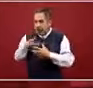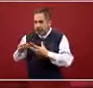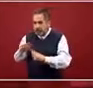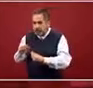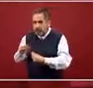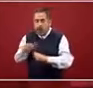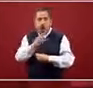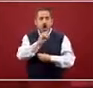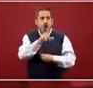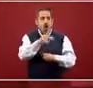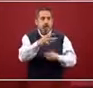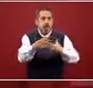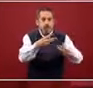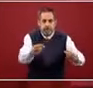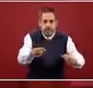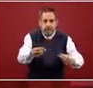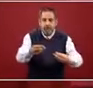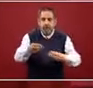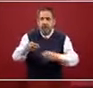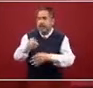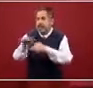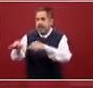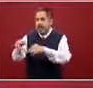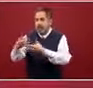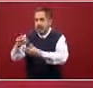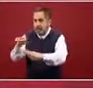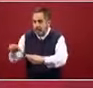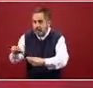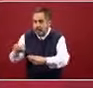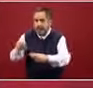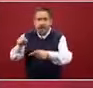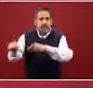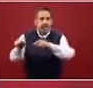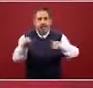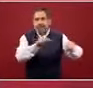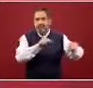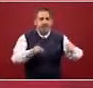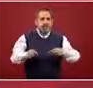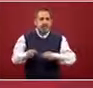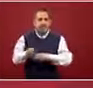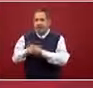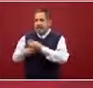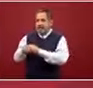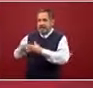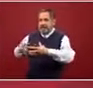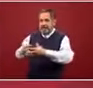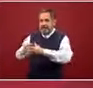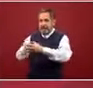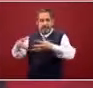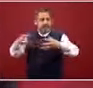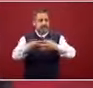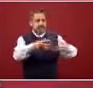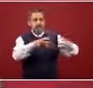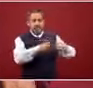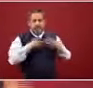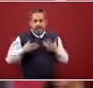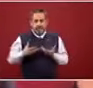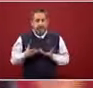en una colonia, brote en un sitio de trabajo. Finalmente, este mismo proceso, que no ocurre en